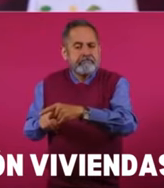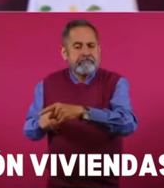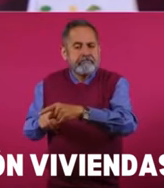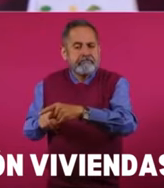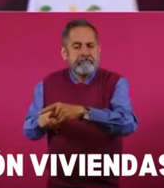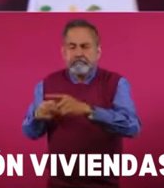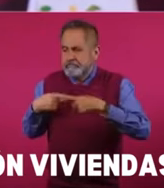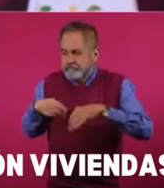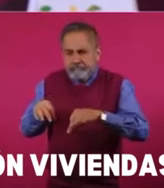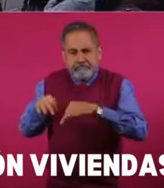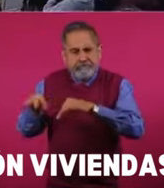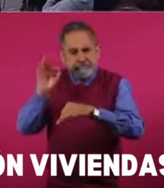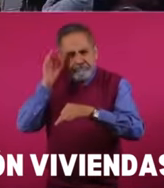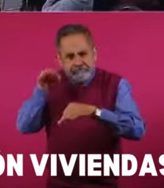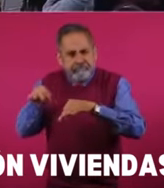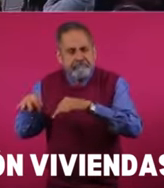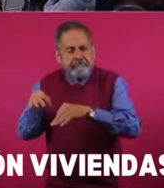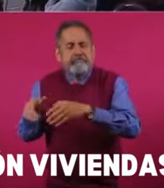obreros que están